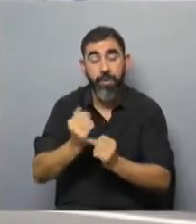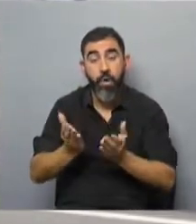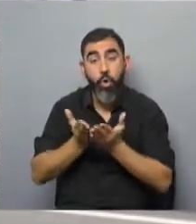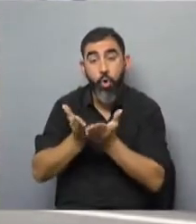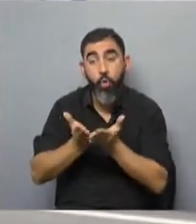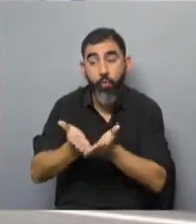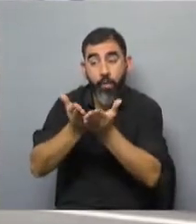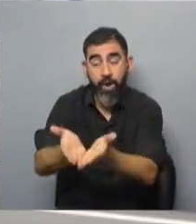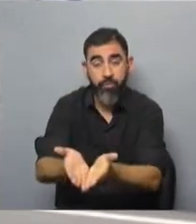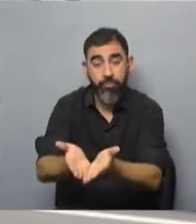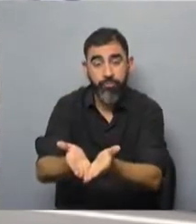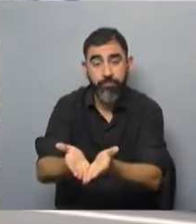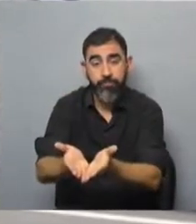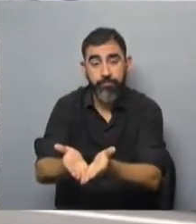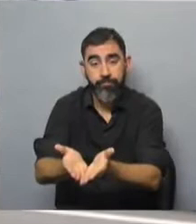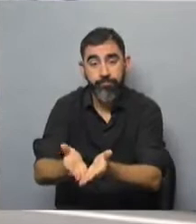embarcaciones